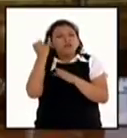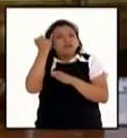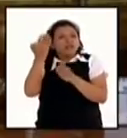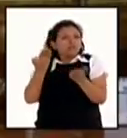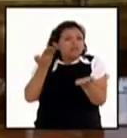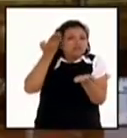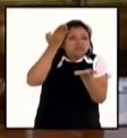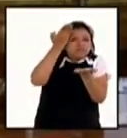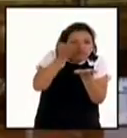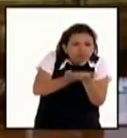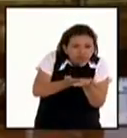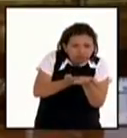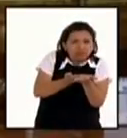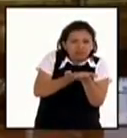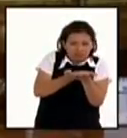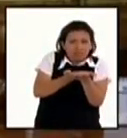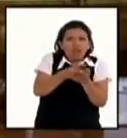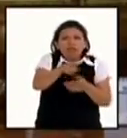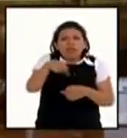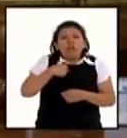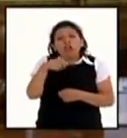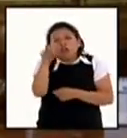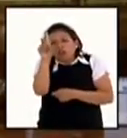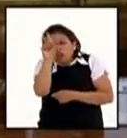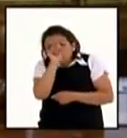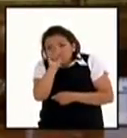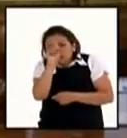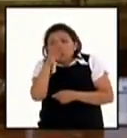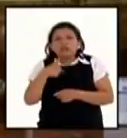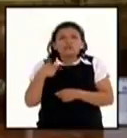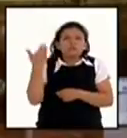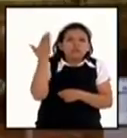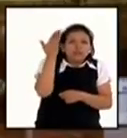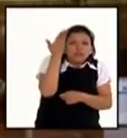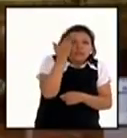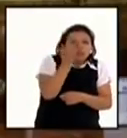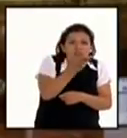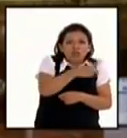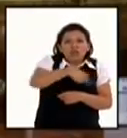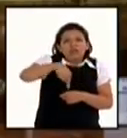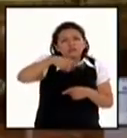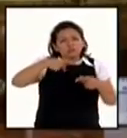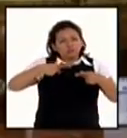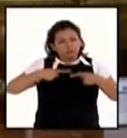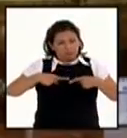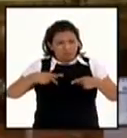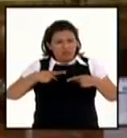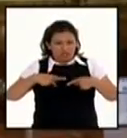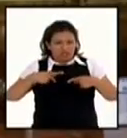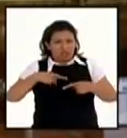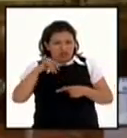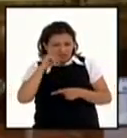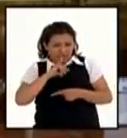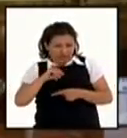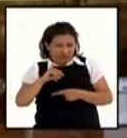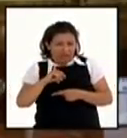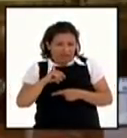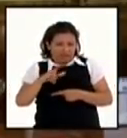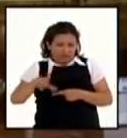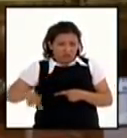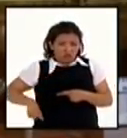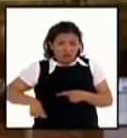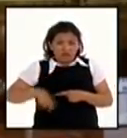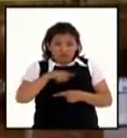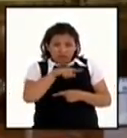pertinentes vía recomendación o peticiones a las autoridades involucradas, en este caso Ayuntamiento de